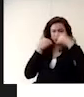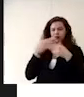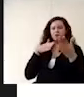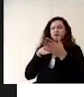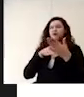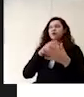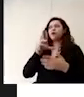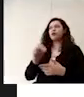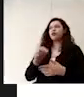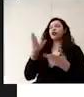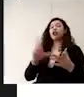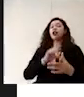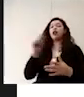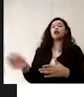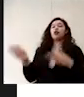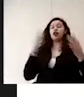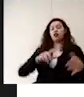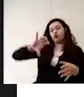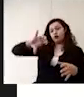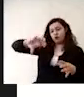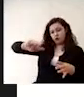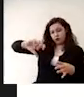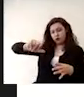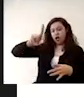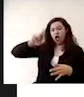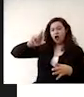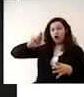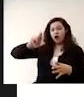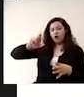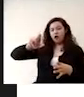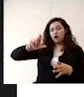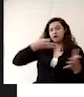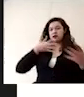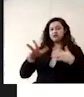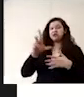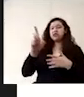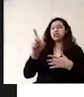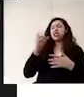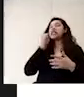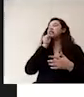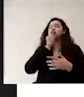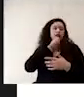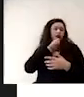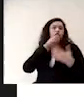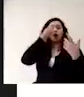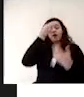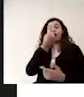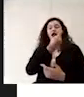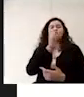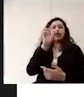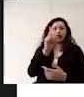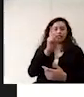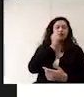Posteriormente, vamos a abrir la llave dejando caer el agua aproximadamente 30 segundos a un minuto para